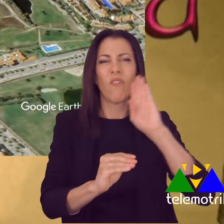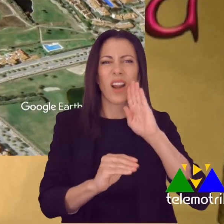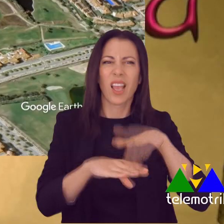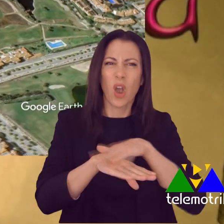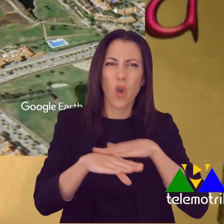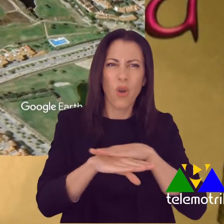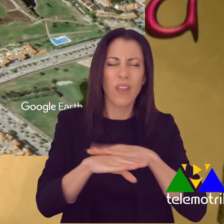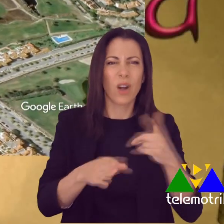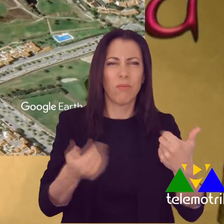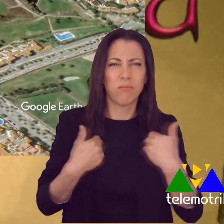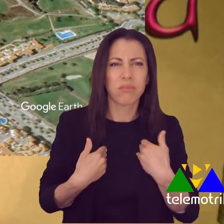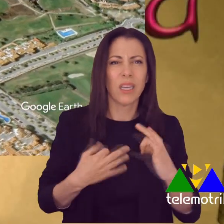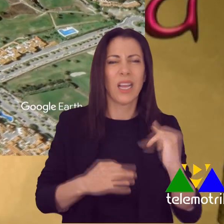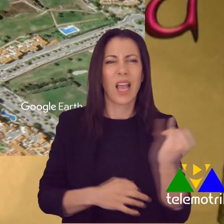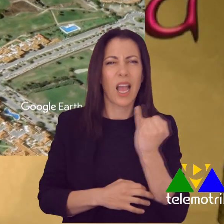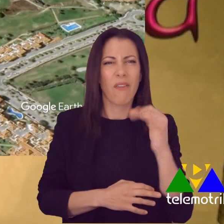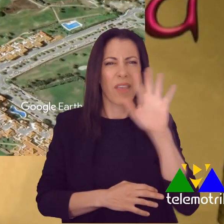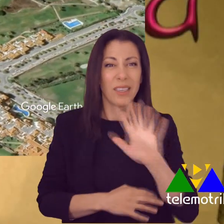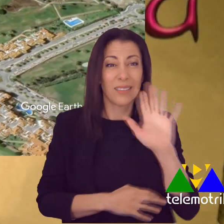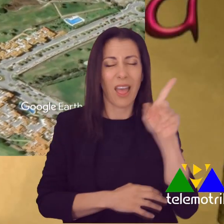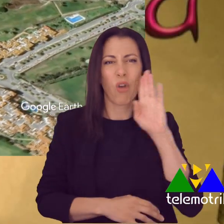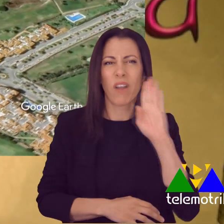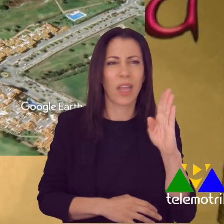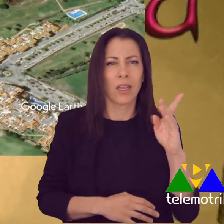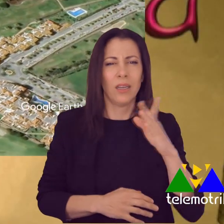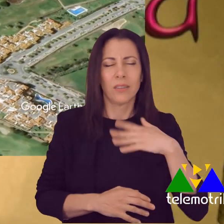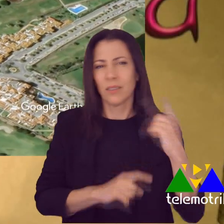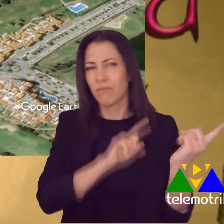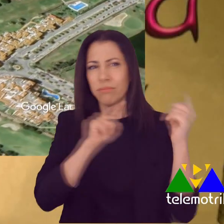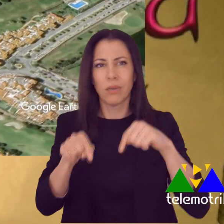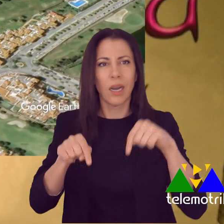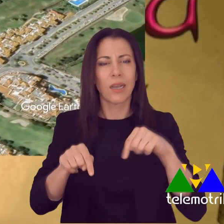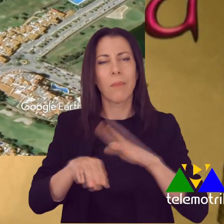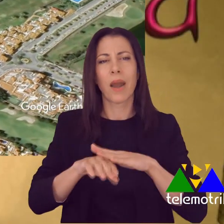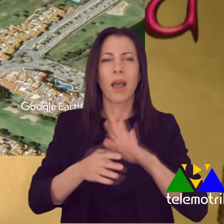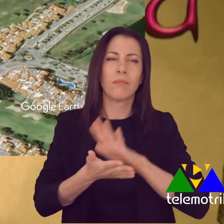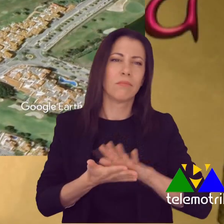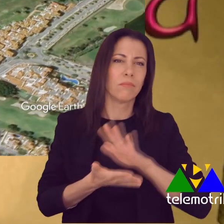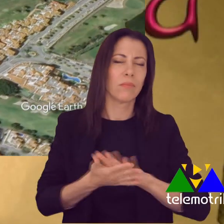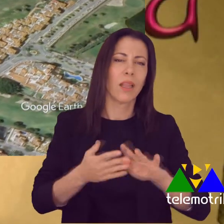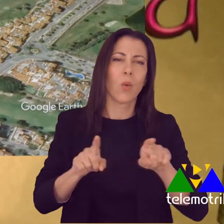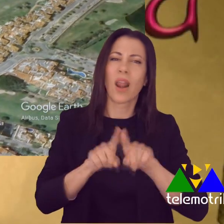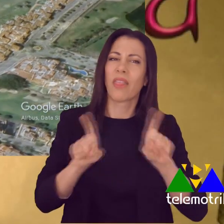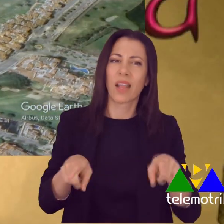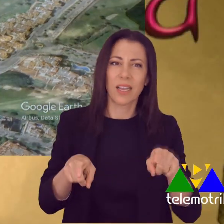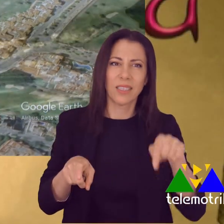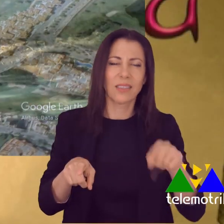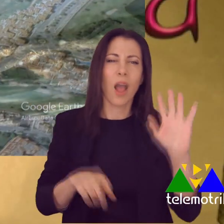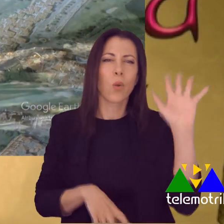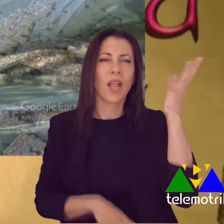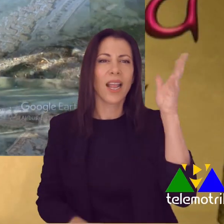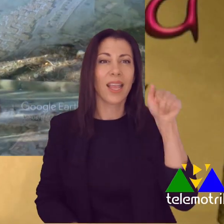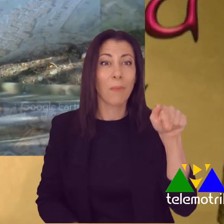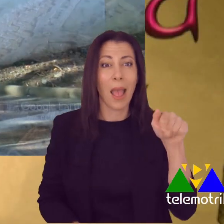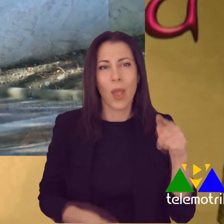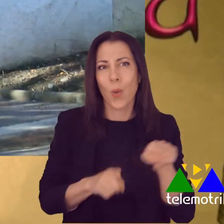labores estatales de jefe de Estado en Bélgica y tal, y aquí venían pues a relajarse, a descansar, a este clima de la